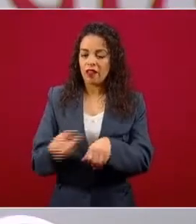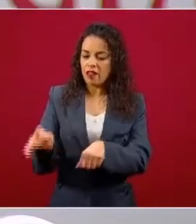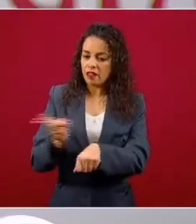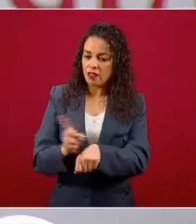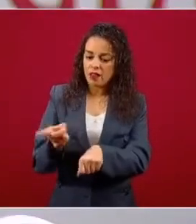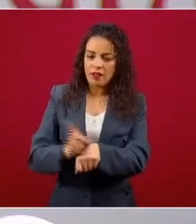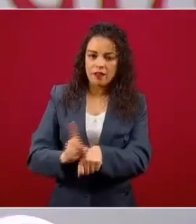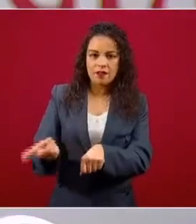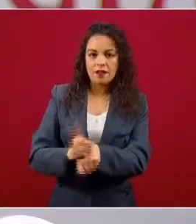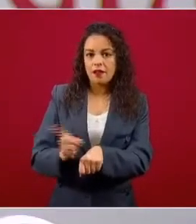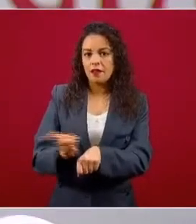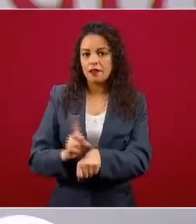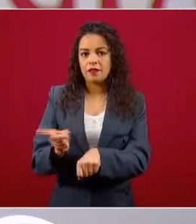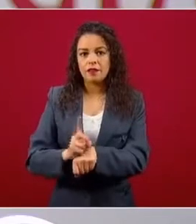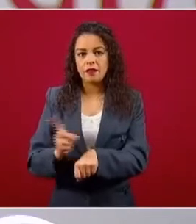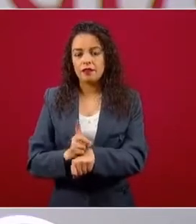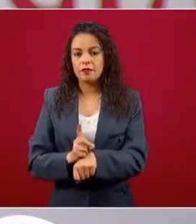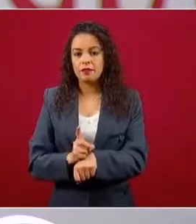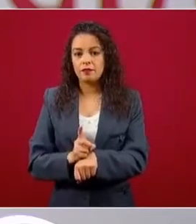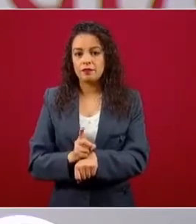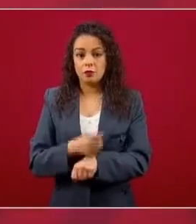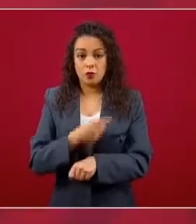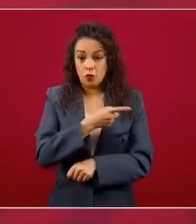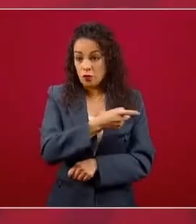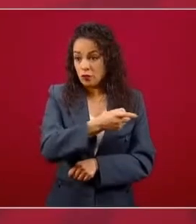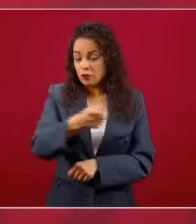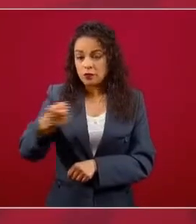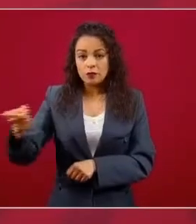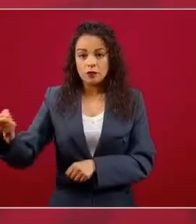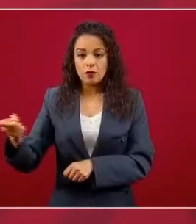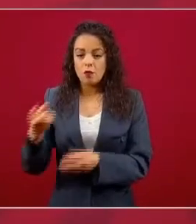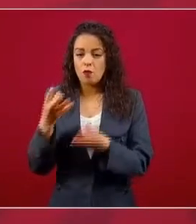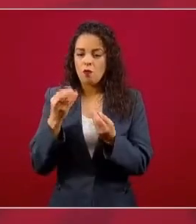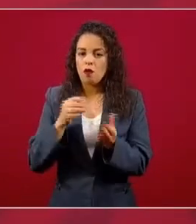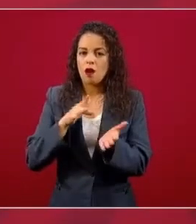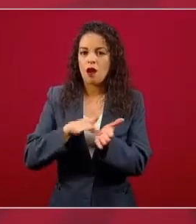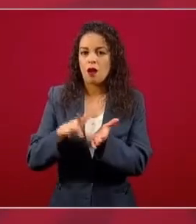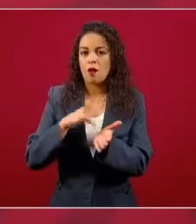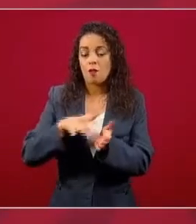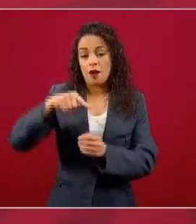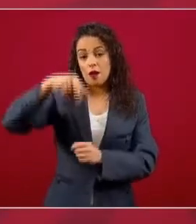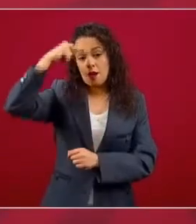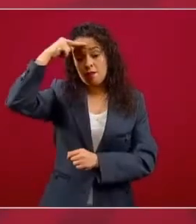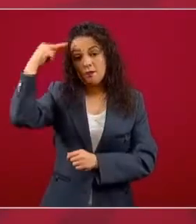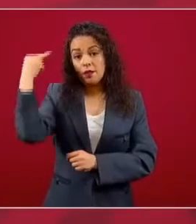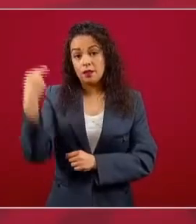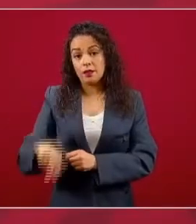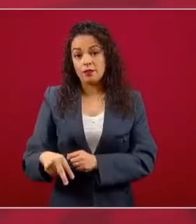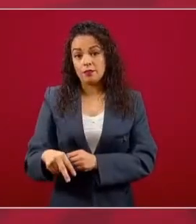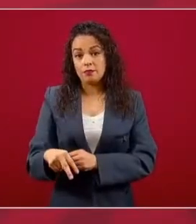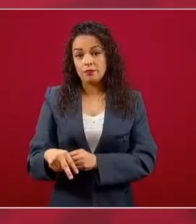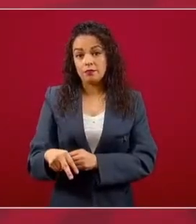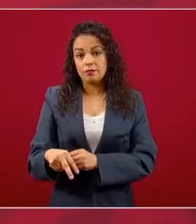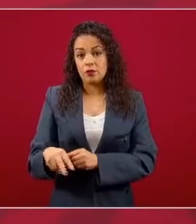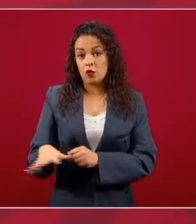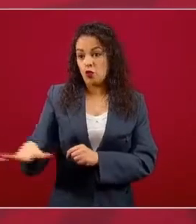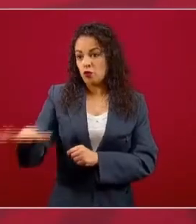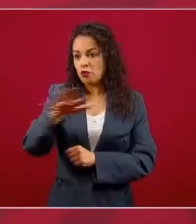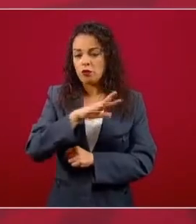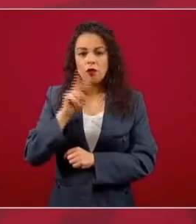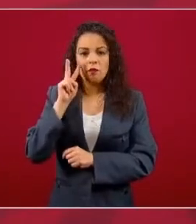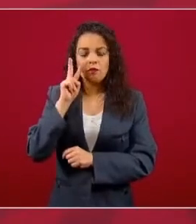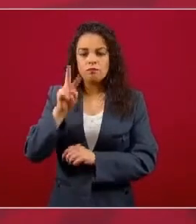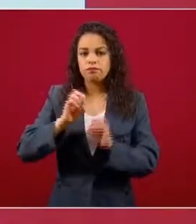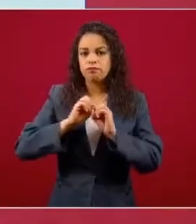maestras y maestros han apoyado a méxico y han demostrado en los hechos que en tiempos de